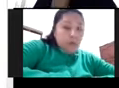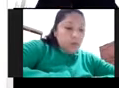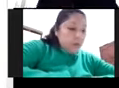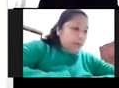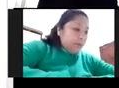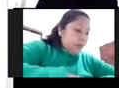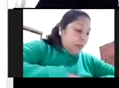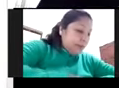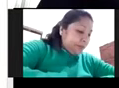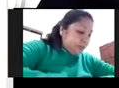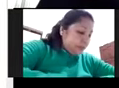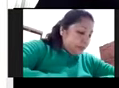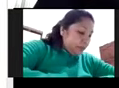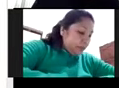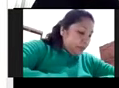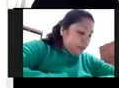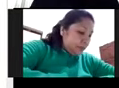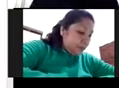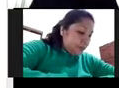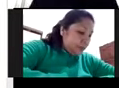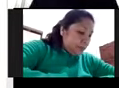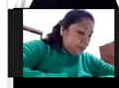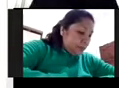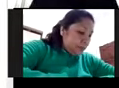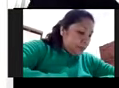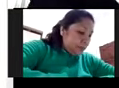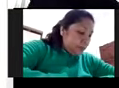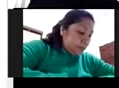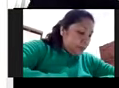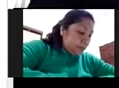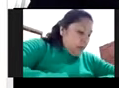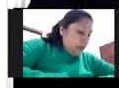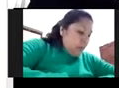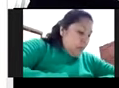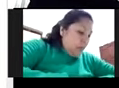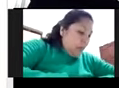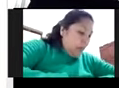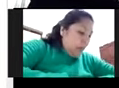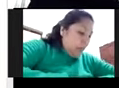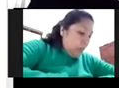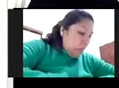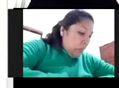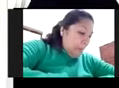está vinculado fundamentalmente a la decisión del procedimiento de selección,